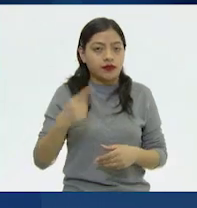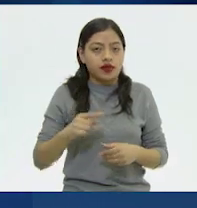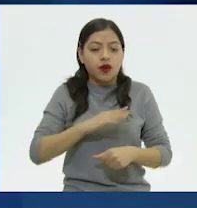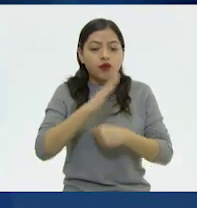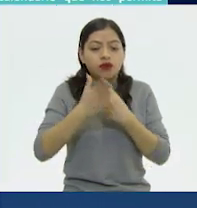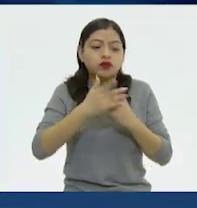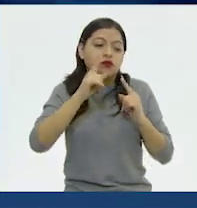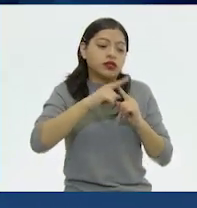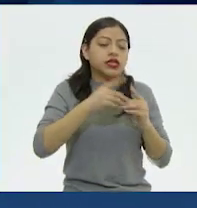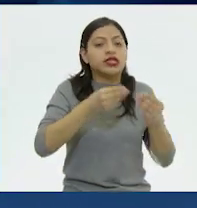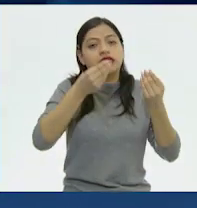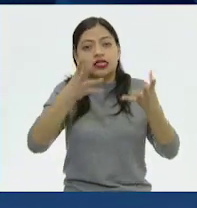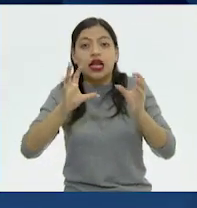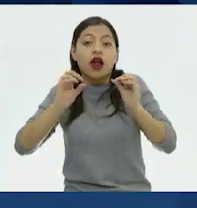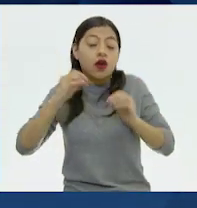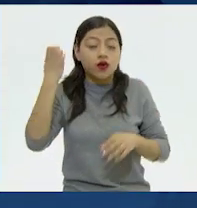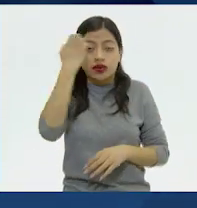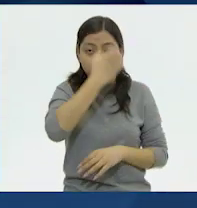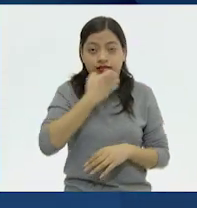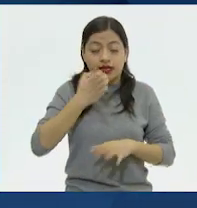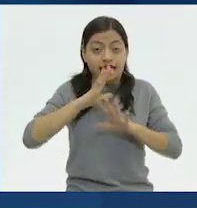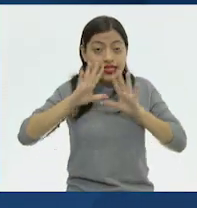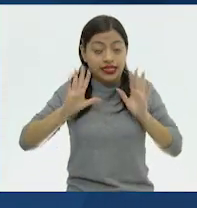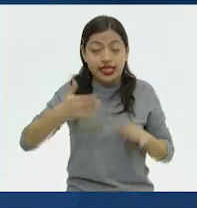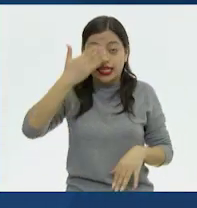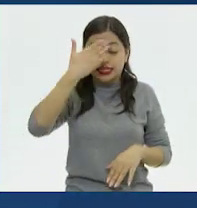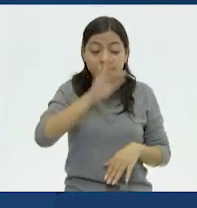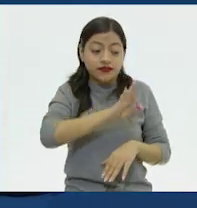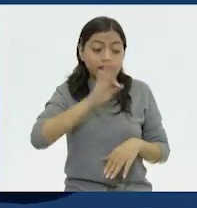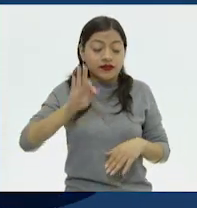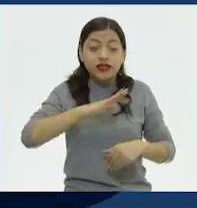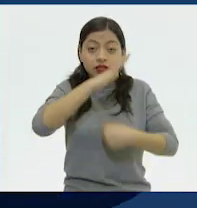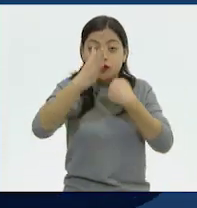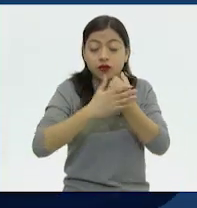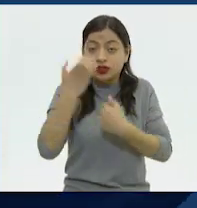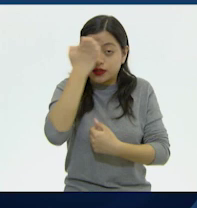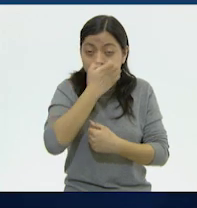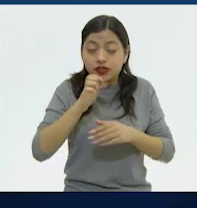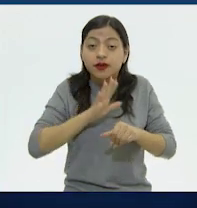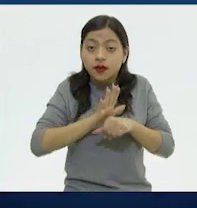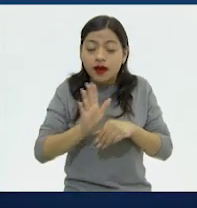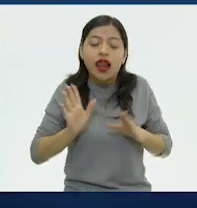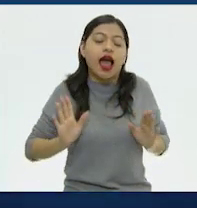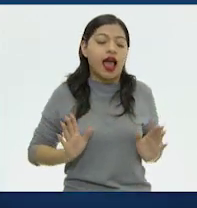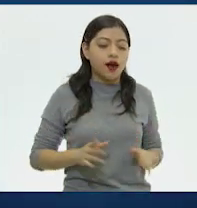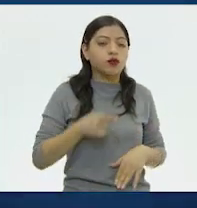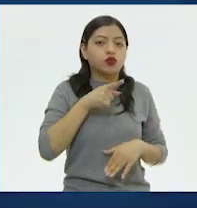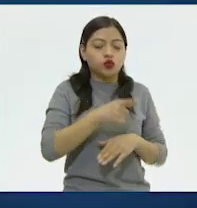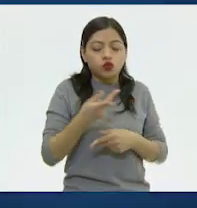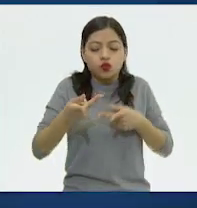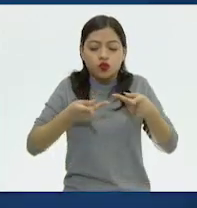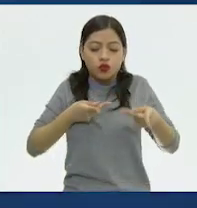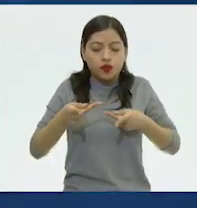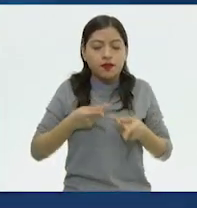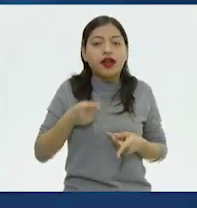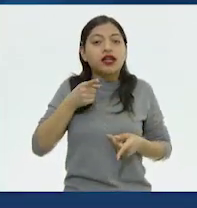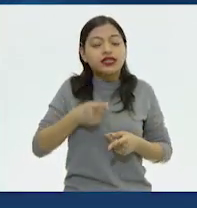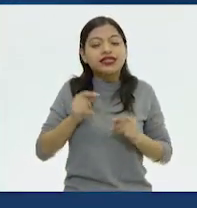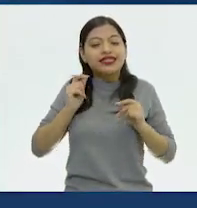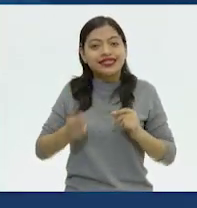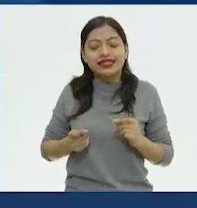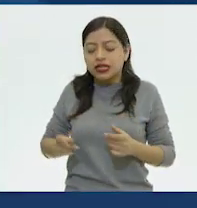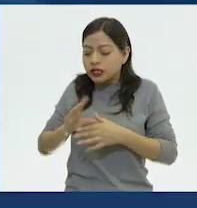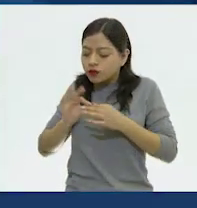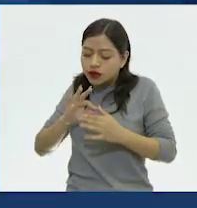tareas. Ya que saben la fecha, pues es necesario prepararse. Entonces dice ahí, me preparo y repaso.